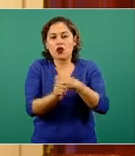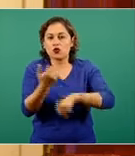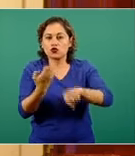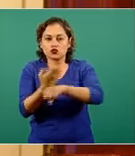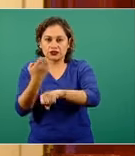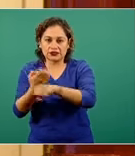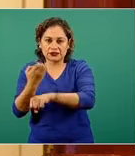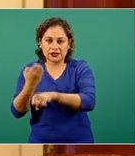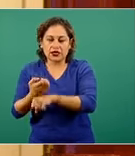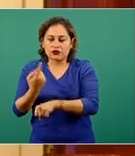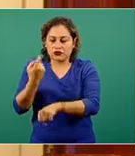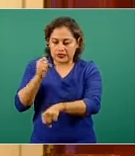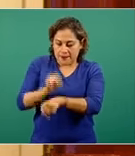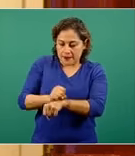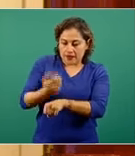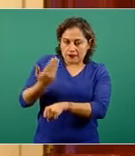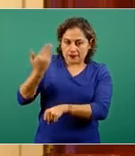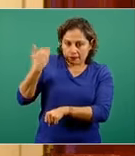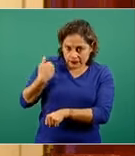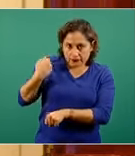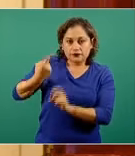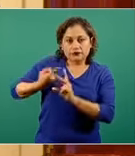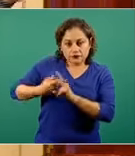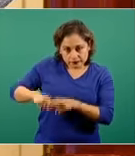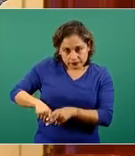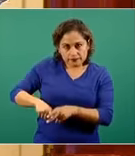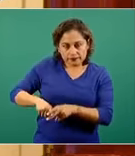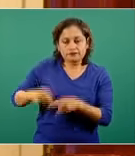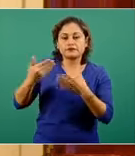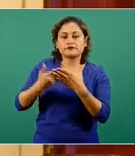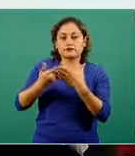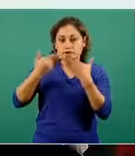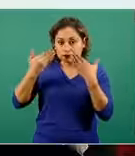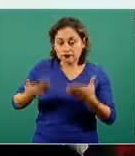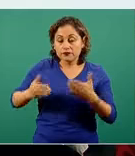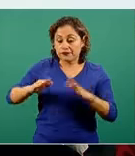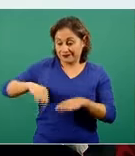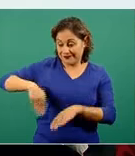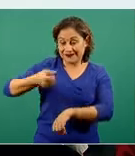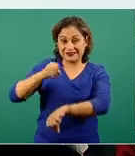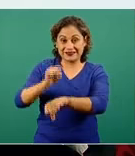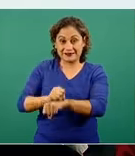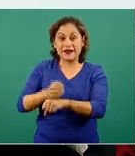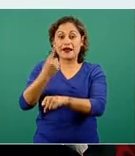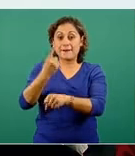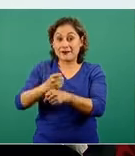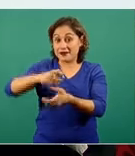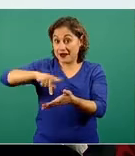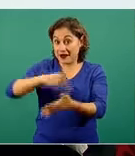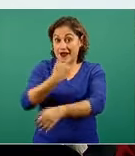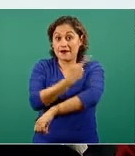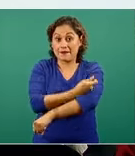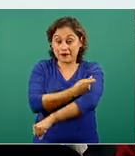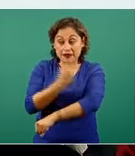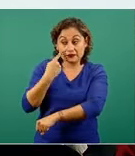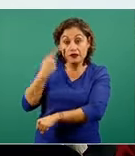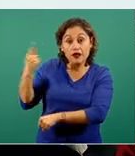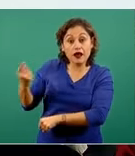o la semana pasada iniciaron y esta también iniciaron con la primera dosis, pues bueno, se lleva un avance de un